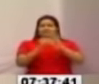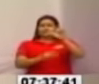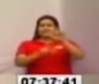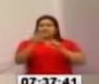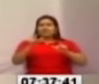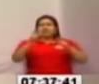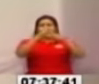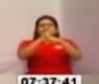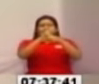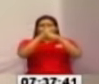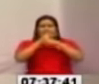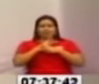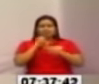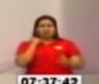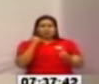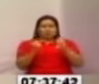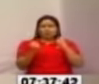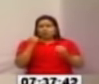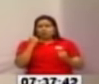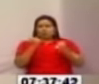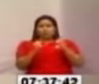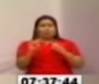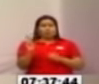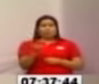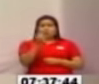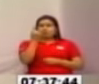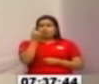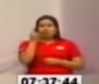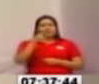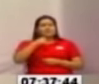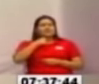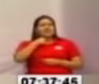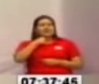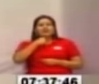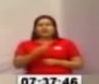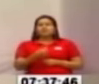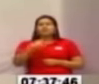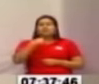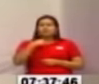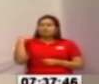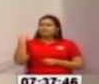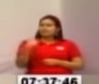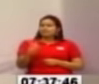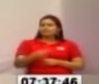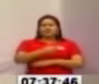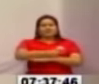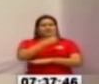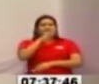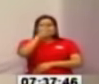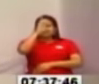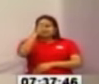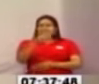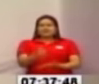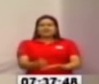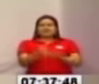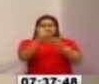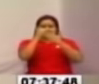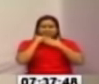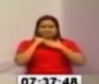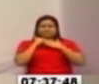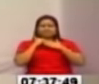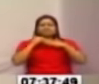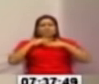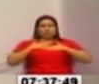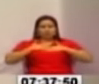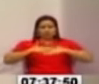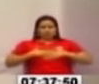están haciendo deporte y es único en el mercado. Me encanta este producto, yo lo consumo diariamente porque me ayuda muchísimo a